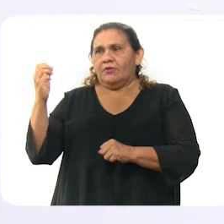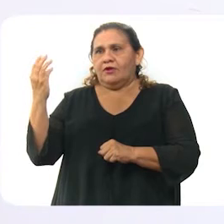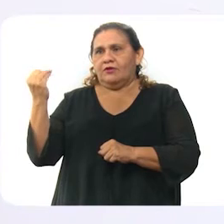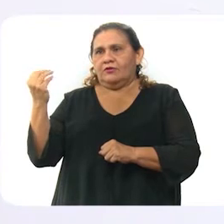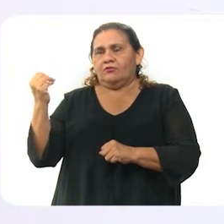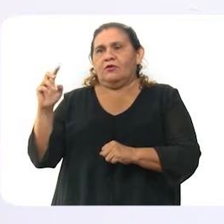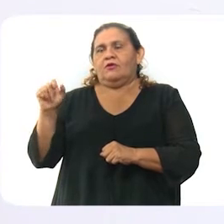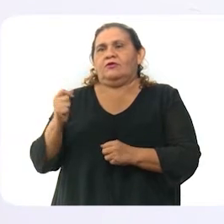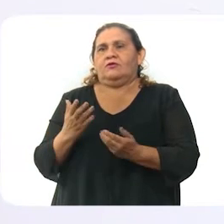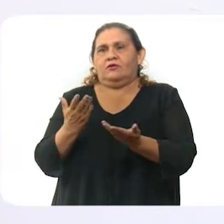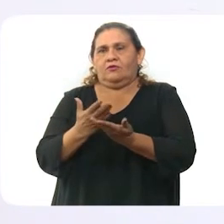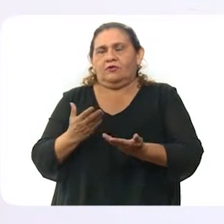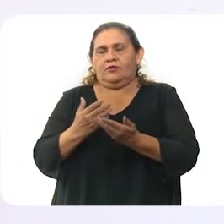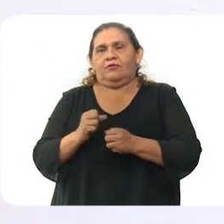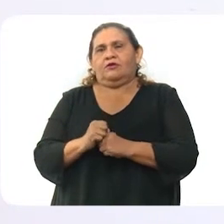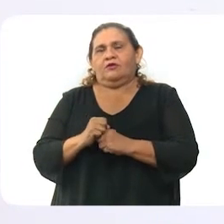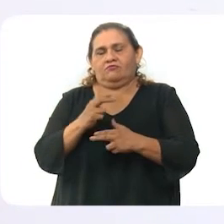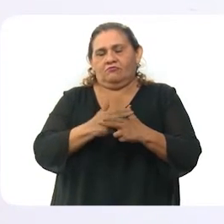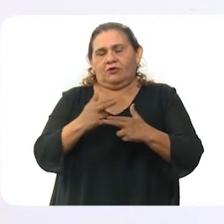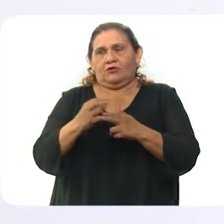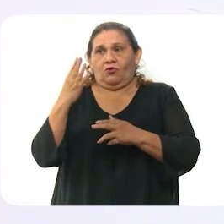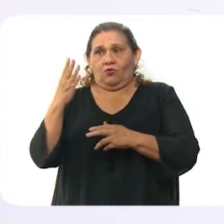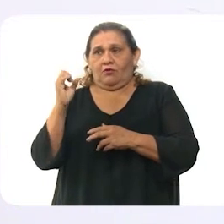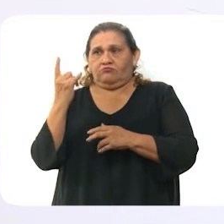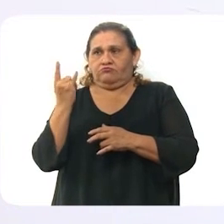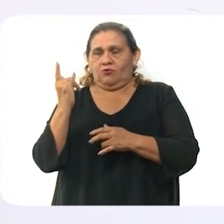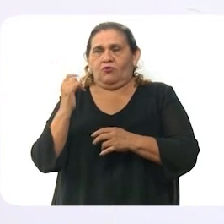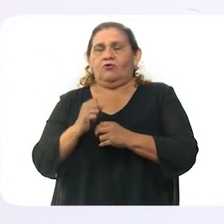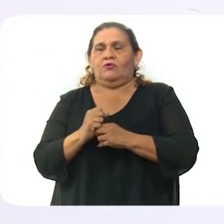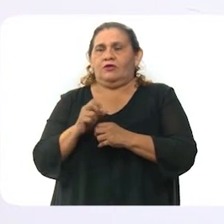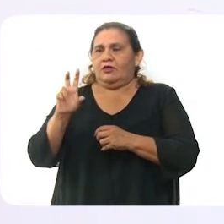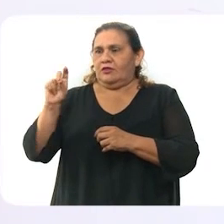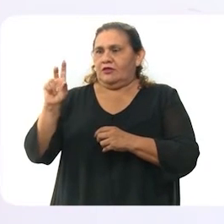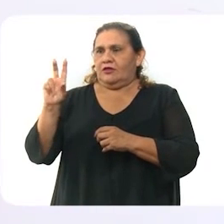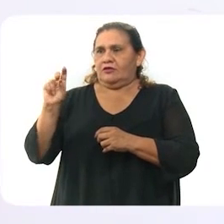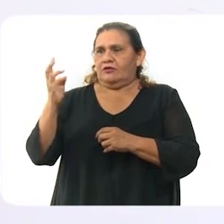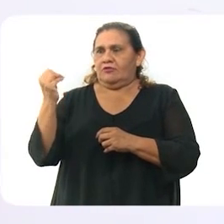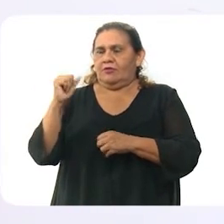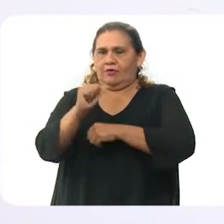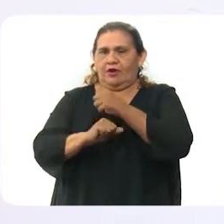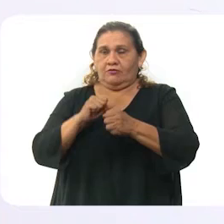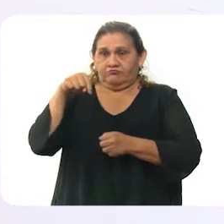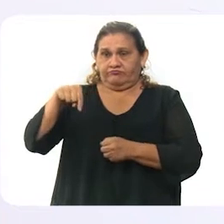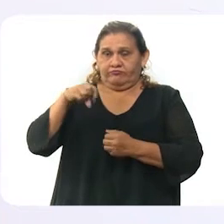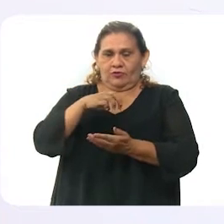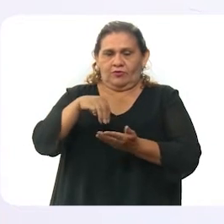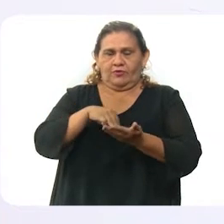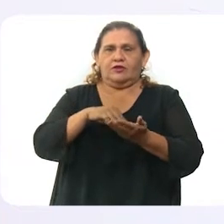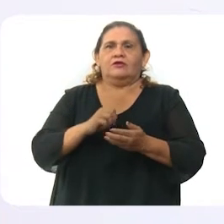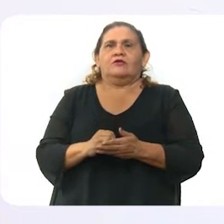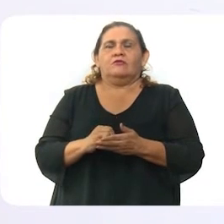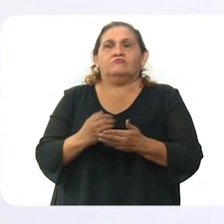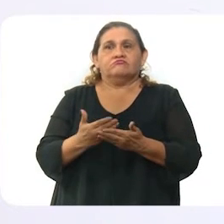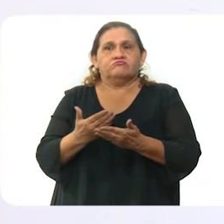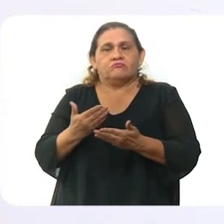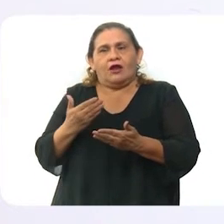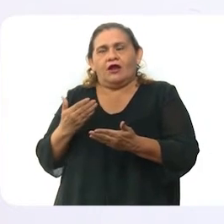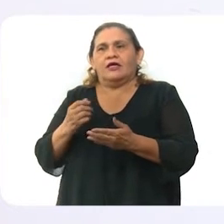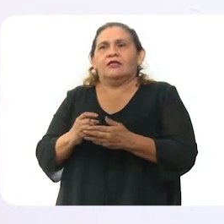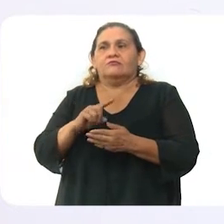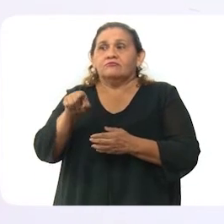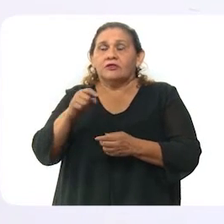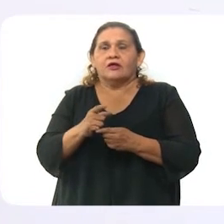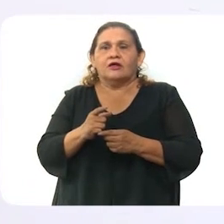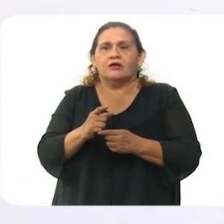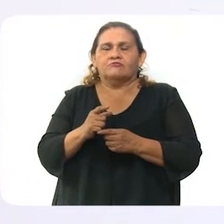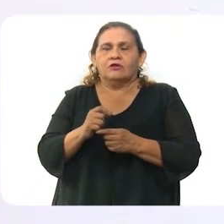4 de julio, se aplicarán las primeras dosis a las personas de entre 30 y 39 años de Mérida. Como en ocasiones anteriores, será